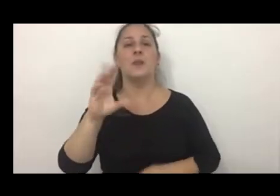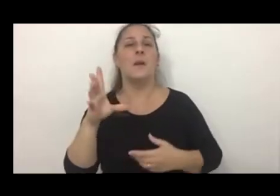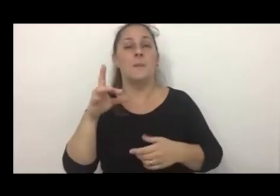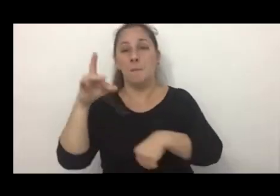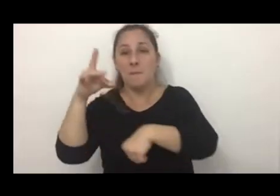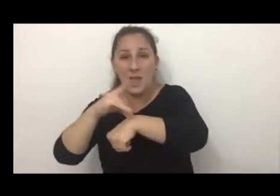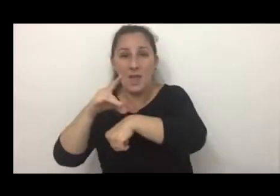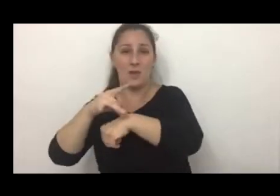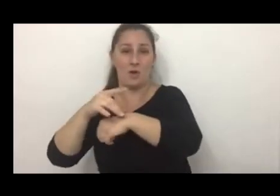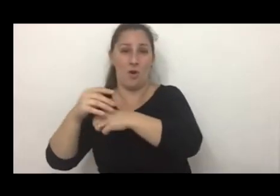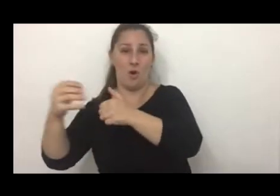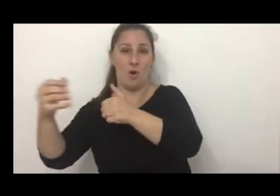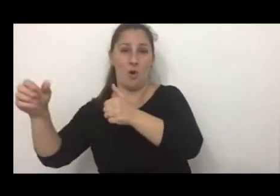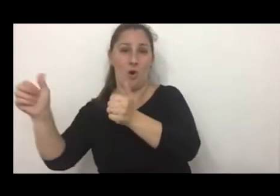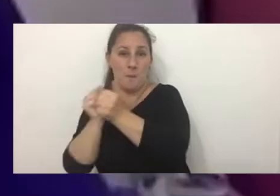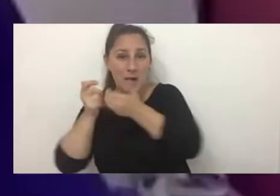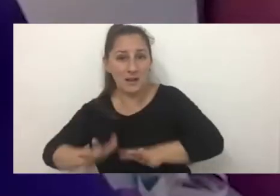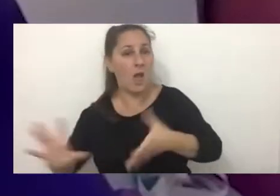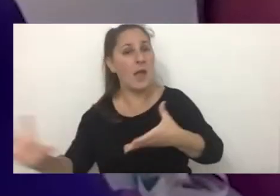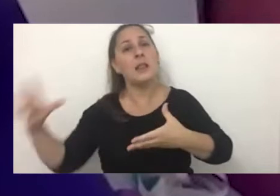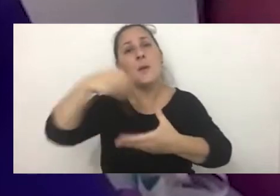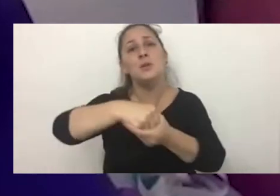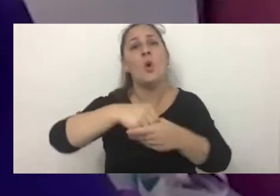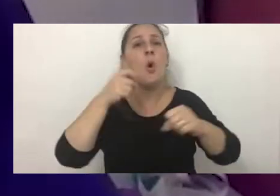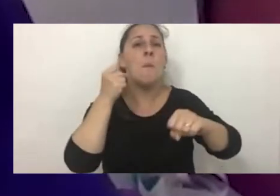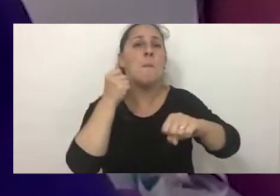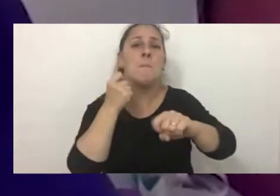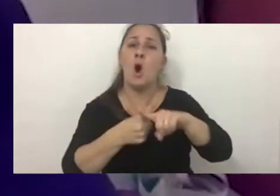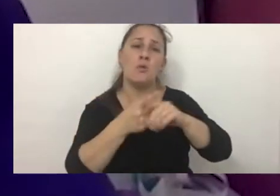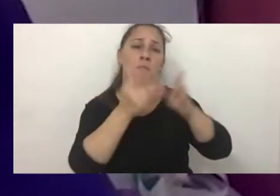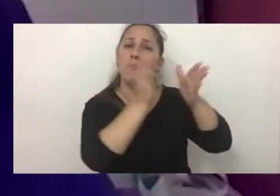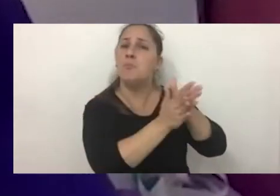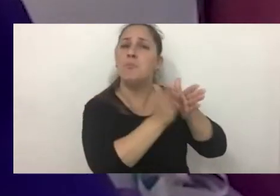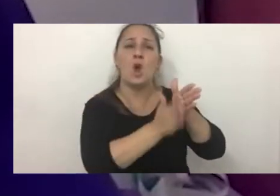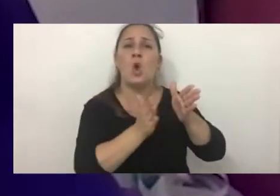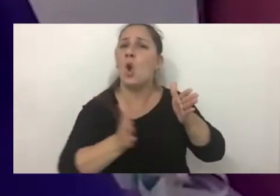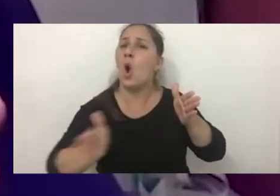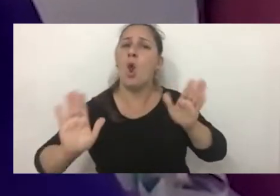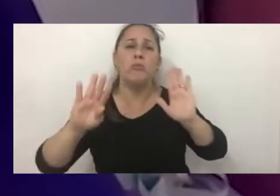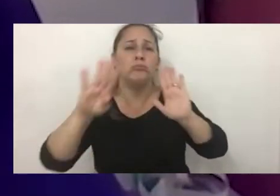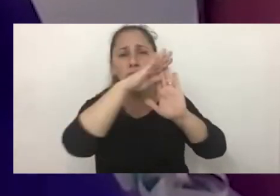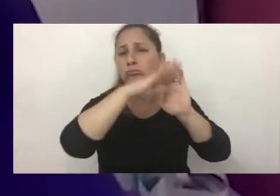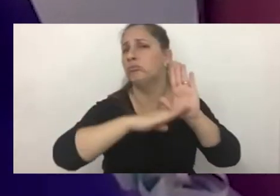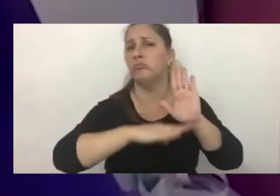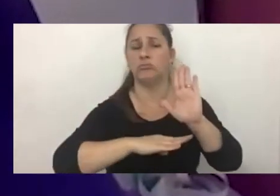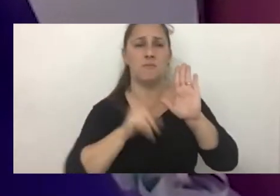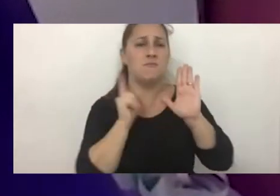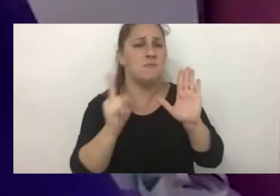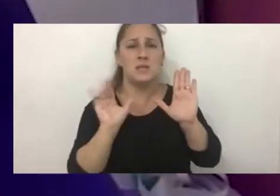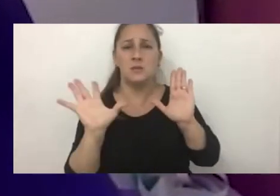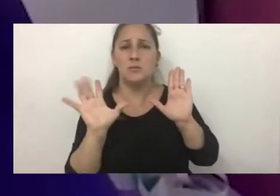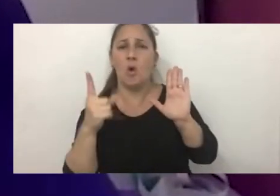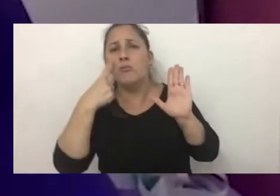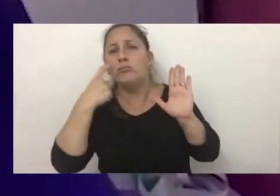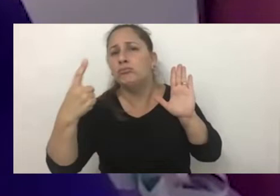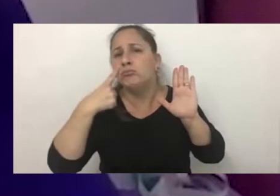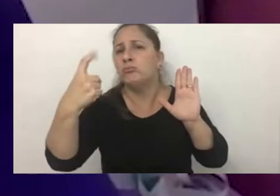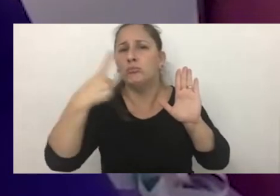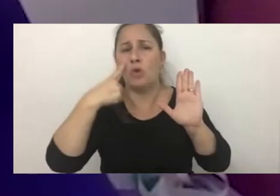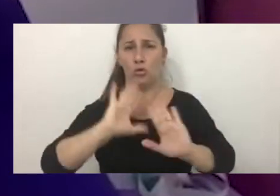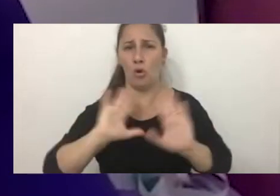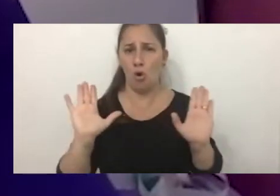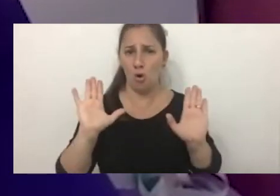Y principalmente a ser considerada como una persona sana, salvo que, bueno, presenta algún tipo de patología, ella o